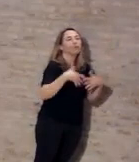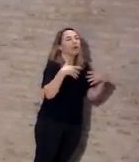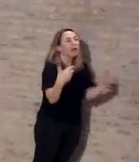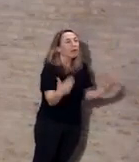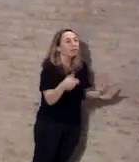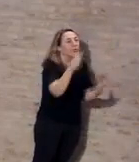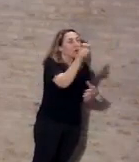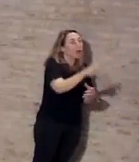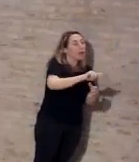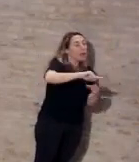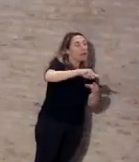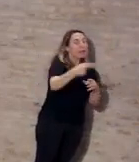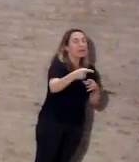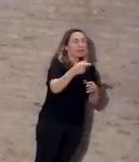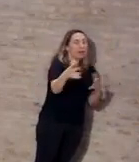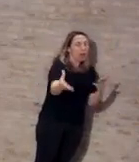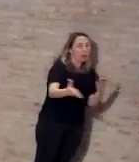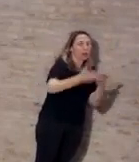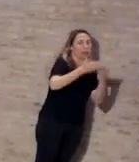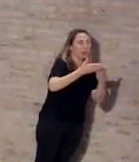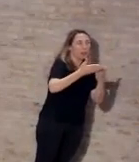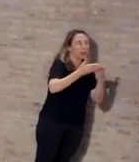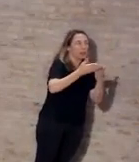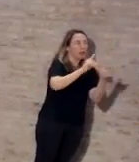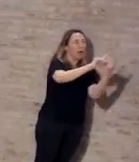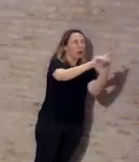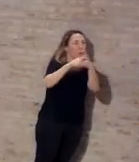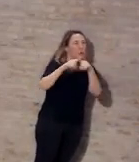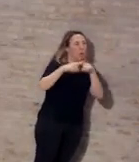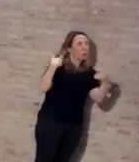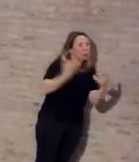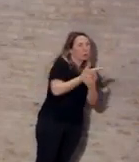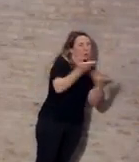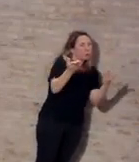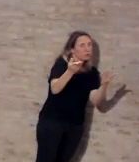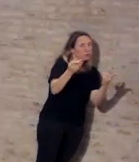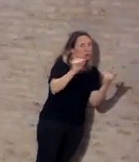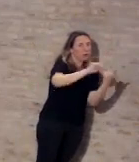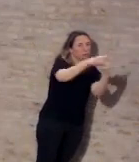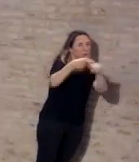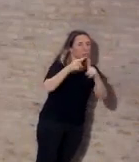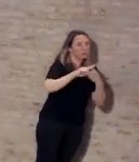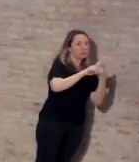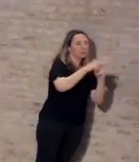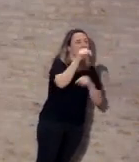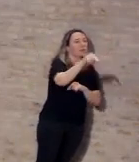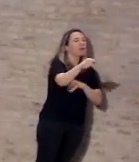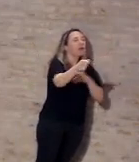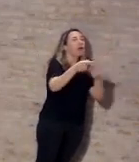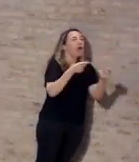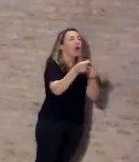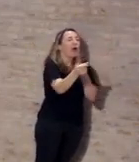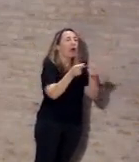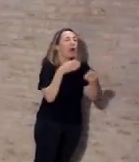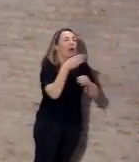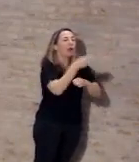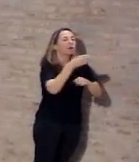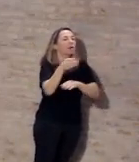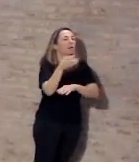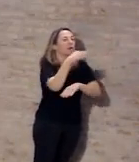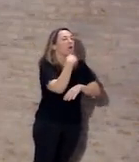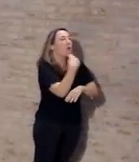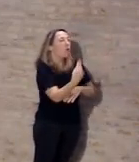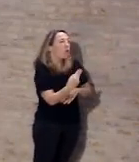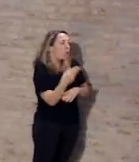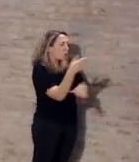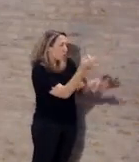entonces bueno a lo mejor es actúa como contacto con los con la sociedad y es quien se maneja y va y hace trámites o lleva